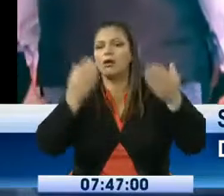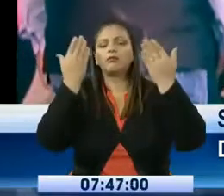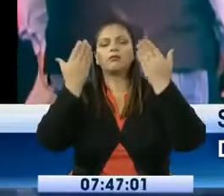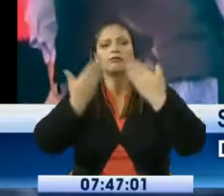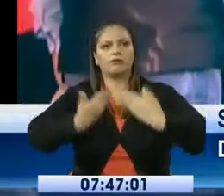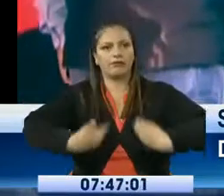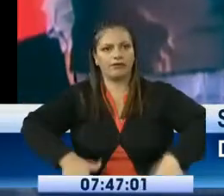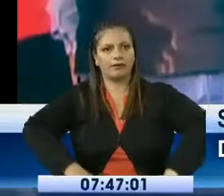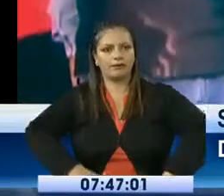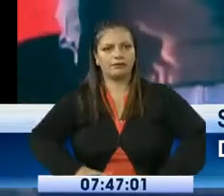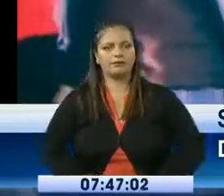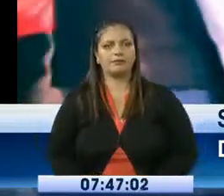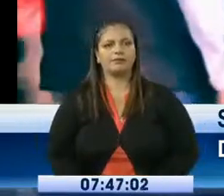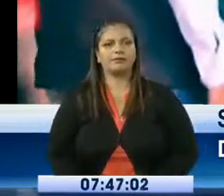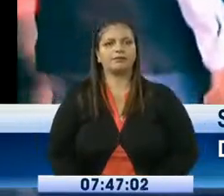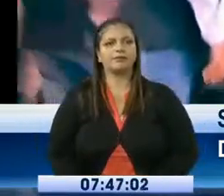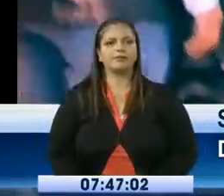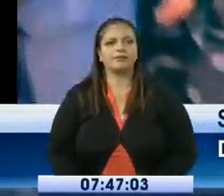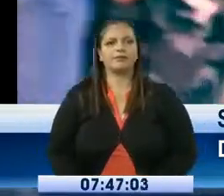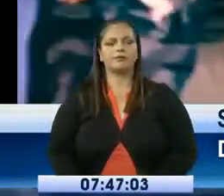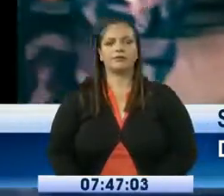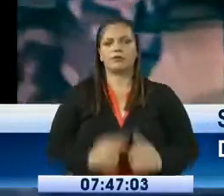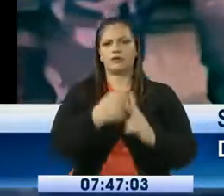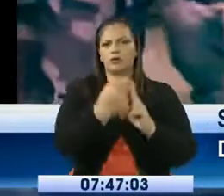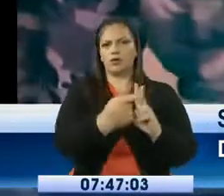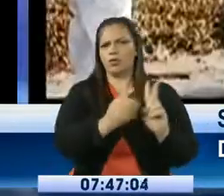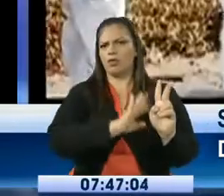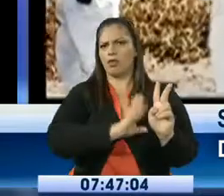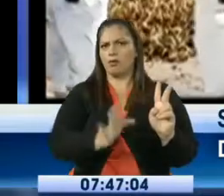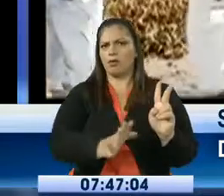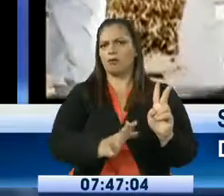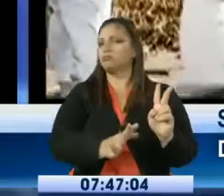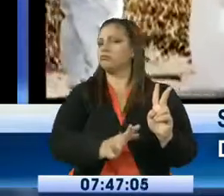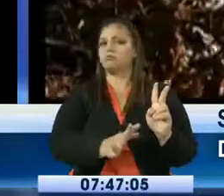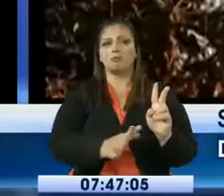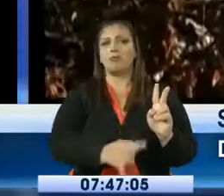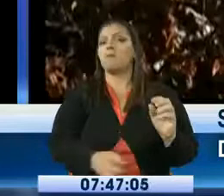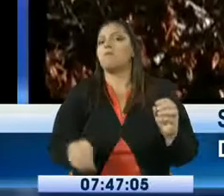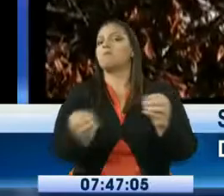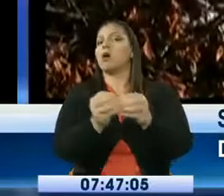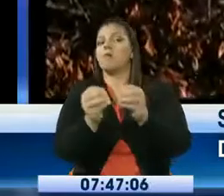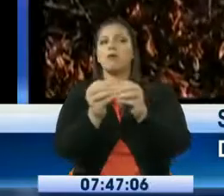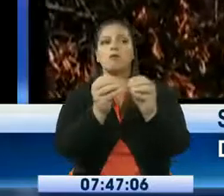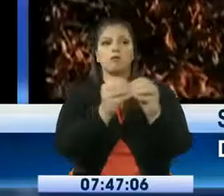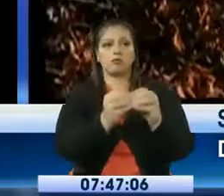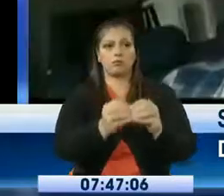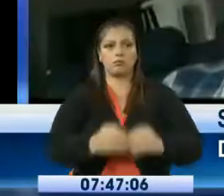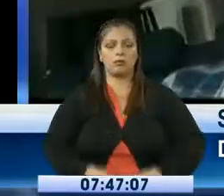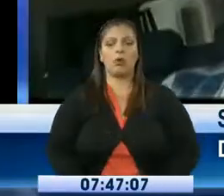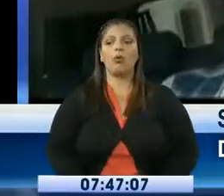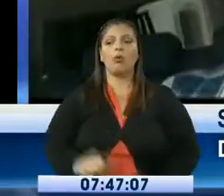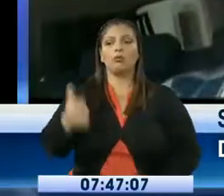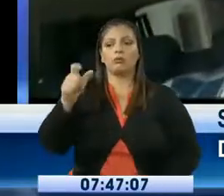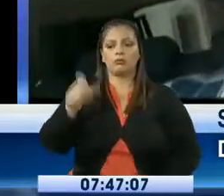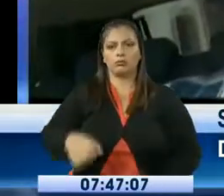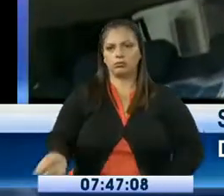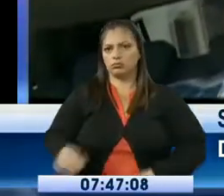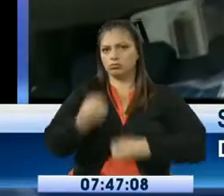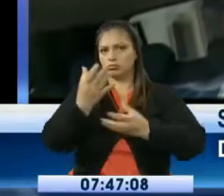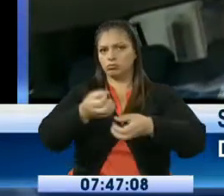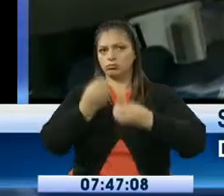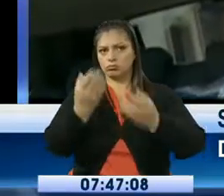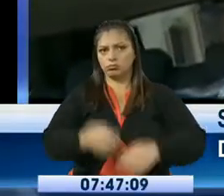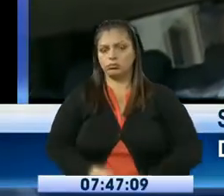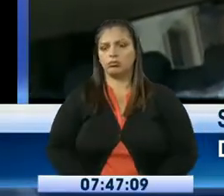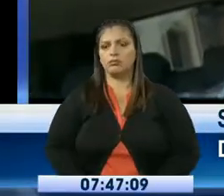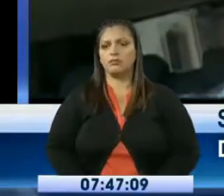que se sospecha además individuos que estarían vinculados al suceso. Definitivamente que sí, también tenemos versiones de otras personas que, aunque no se